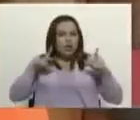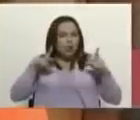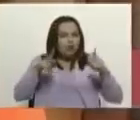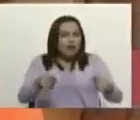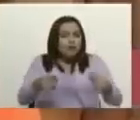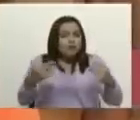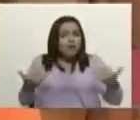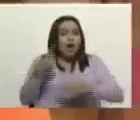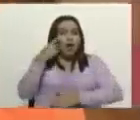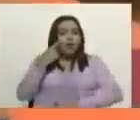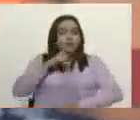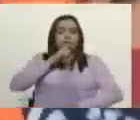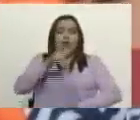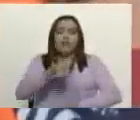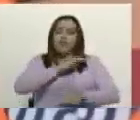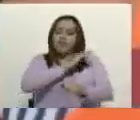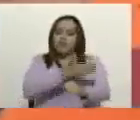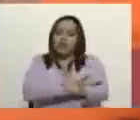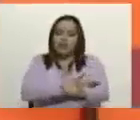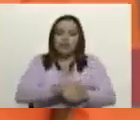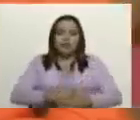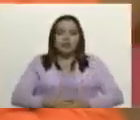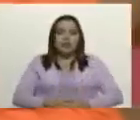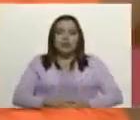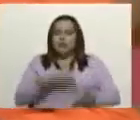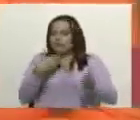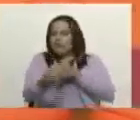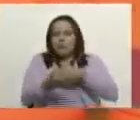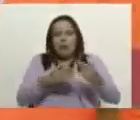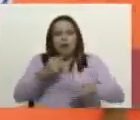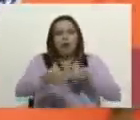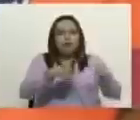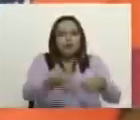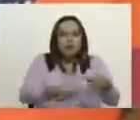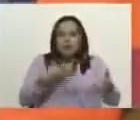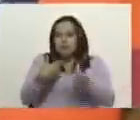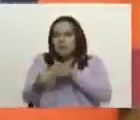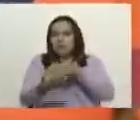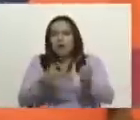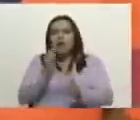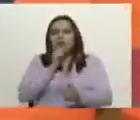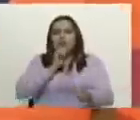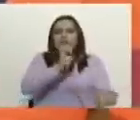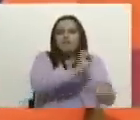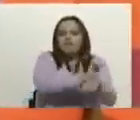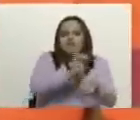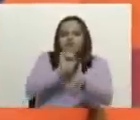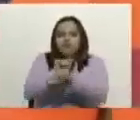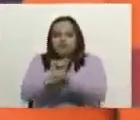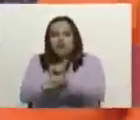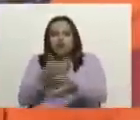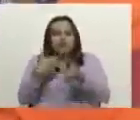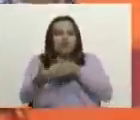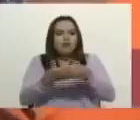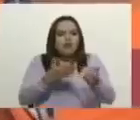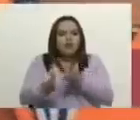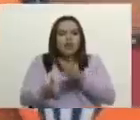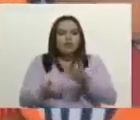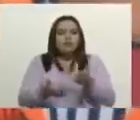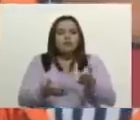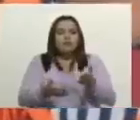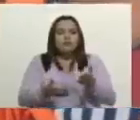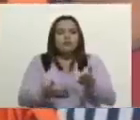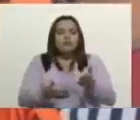esto, cualquiera sea la consecuencia, cualquiera sean los dolores, cualquiera sea lo que se tuviera